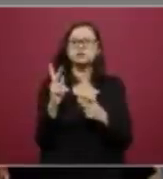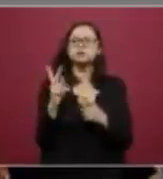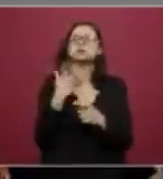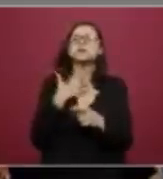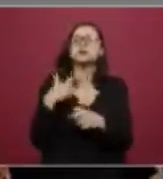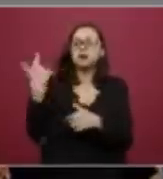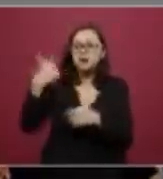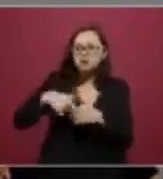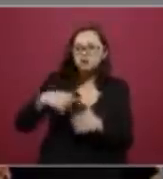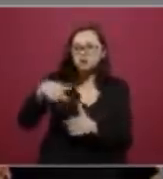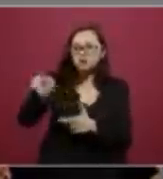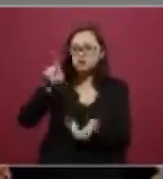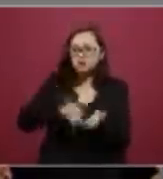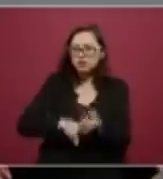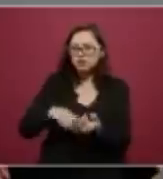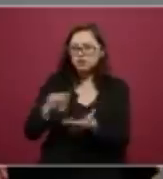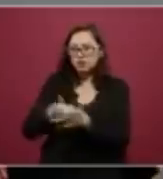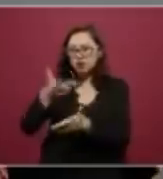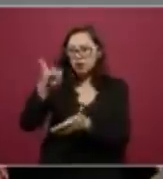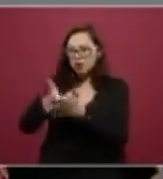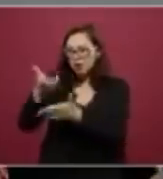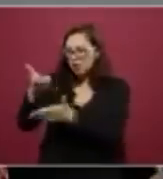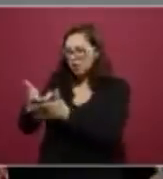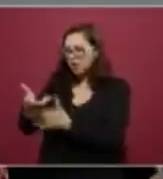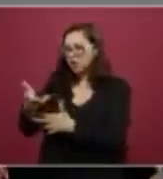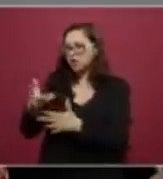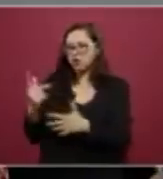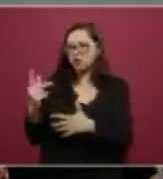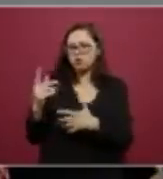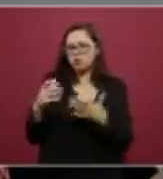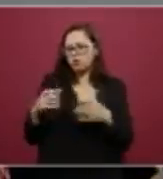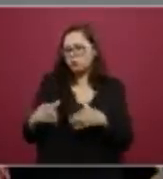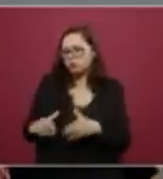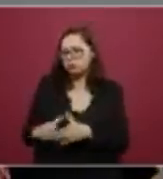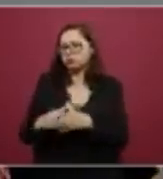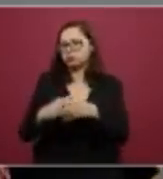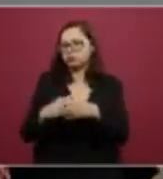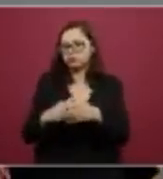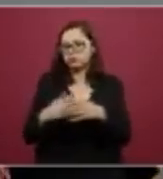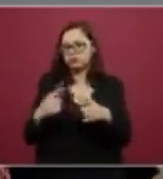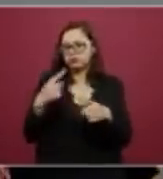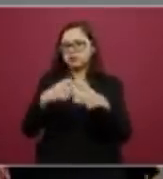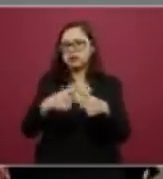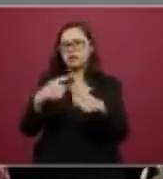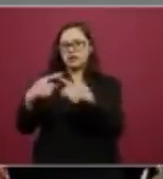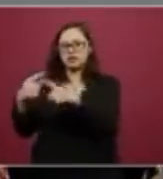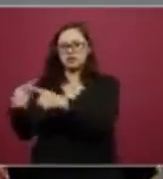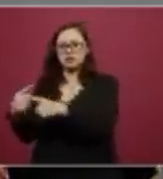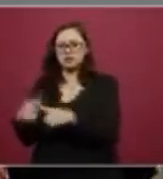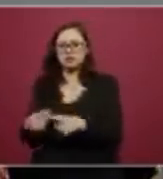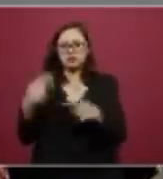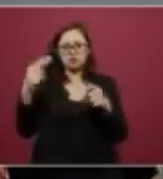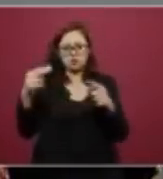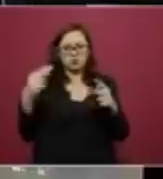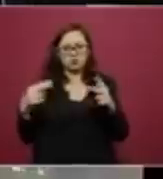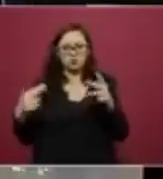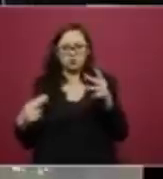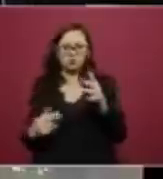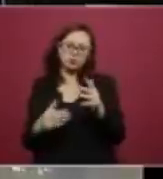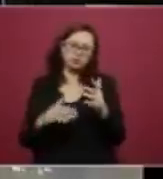también por prácticas monopólicas, que usted ya dijo que va a dar a conocer cuáles son las gasolineras que cobran más y que cobran